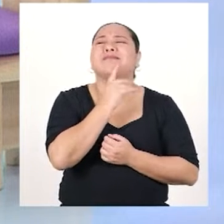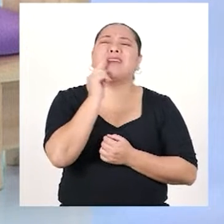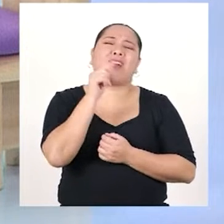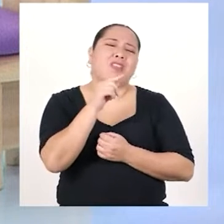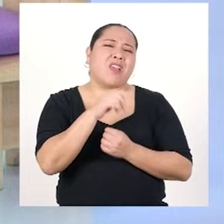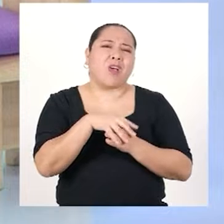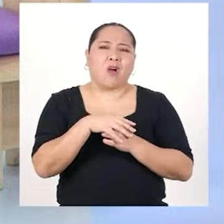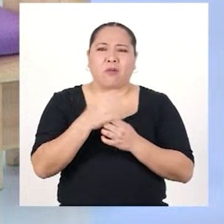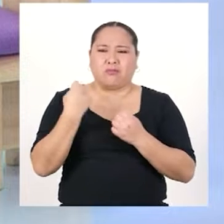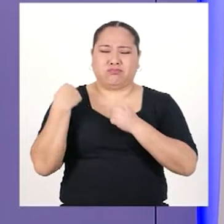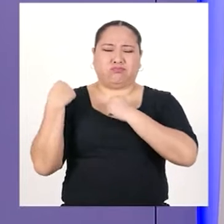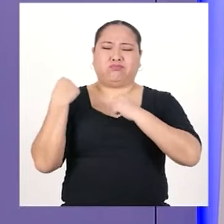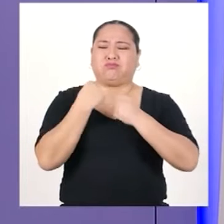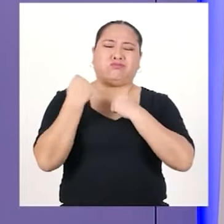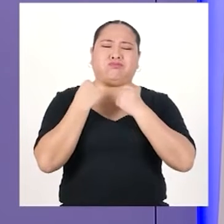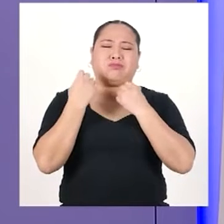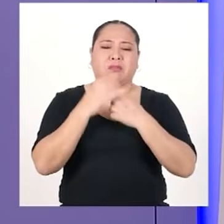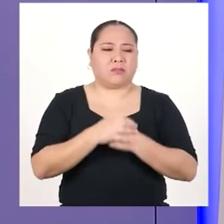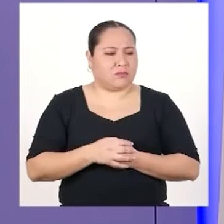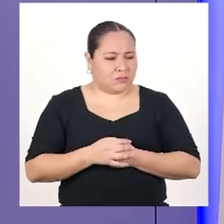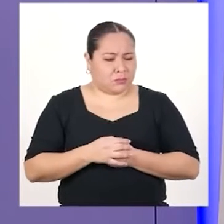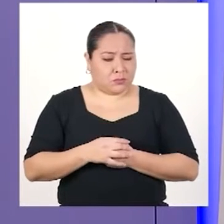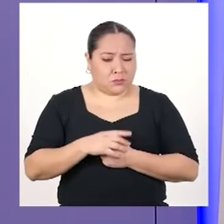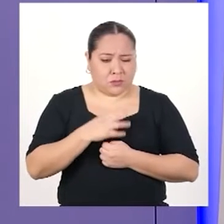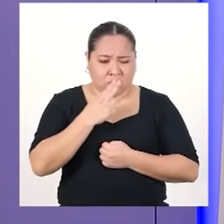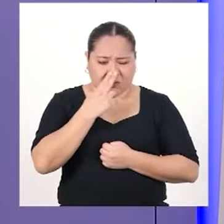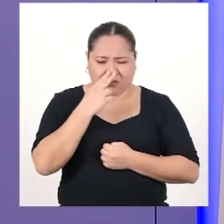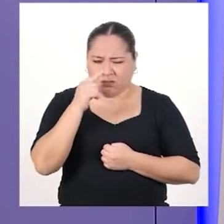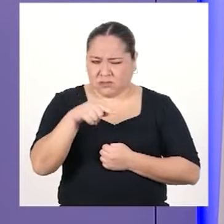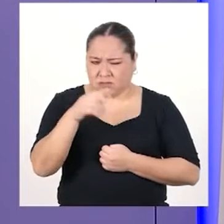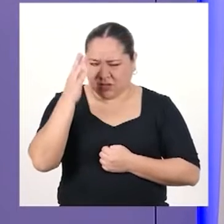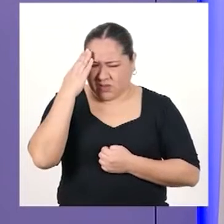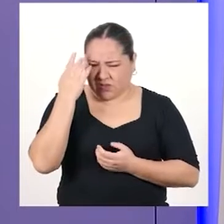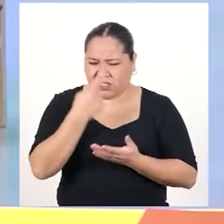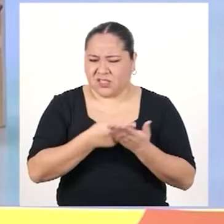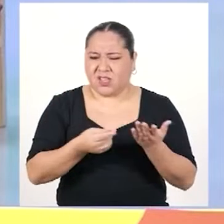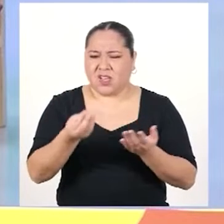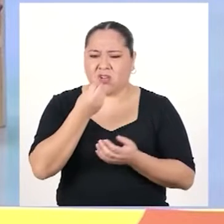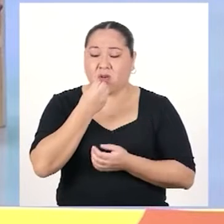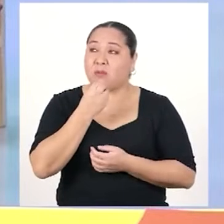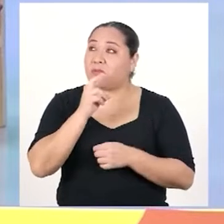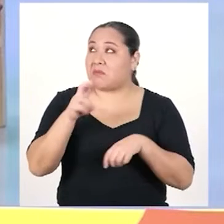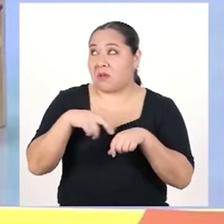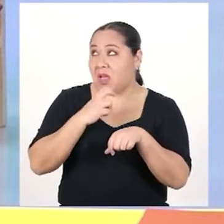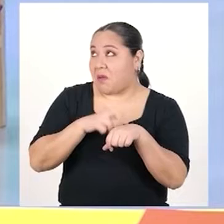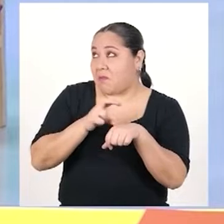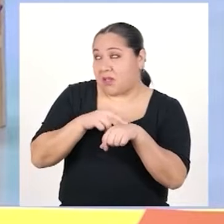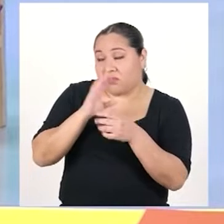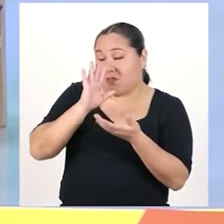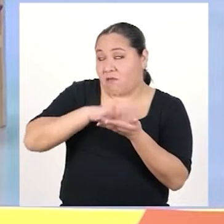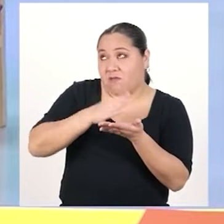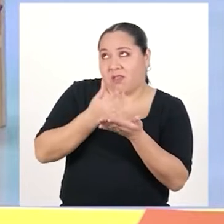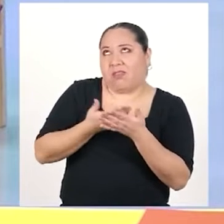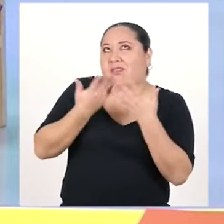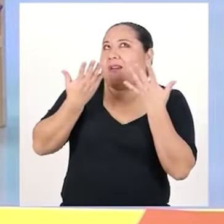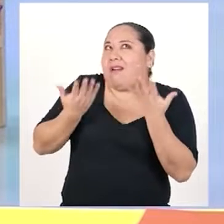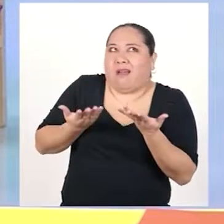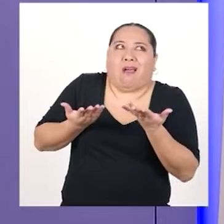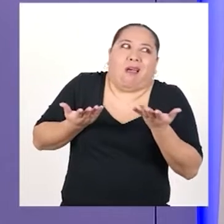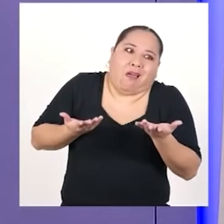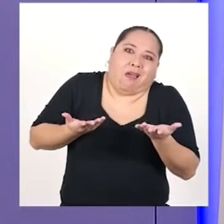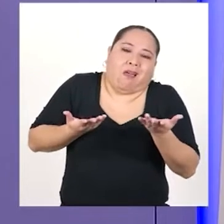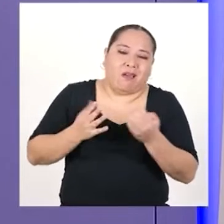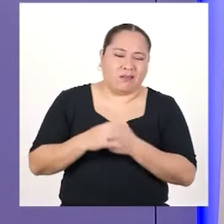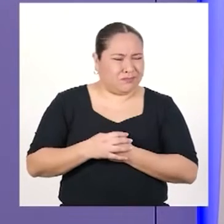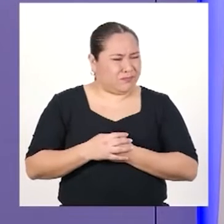esto aumentaré mis energías. Tocino, ¿sabes qué estás comiendo? Papas fritas,